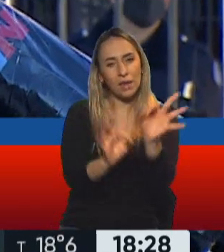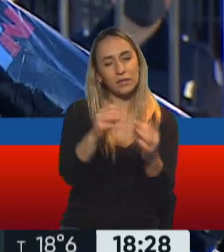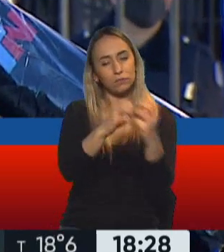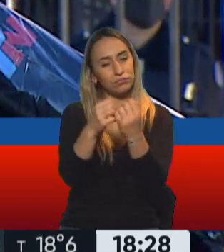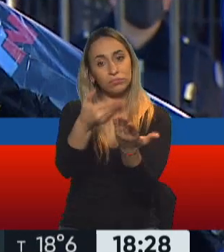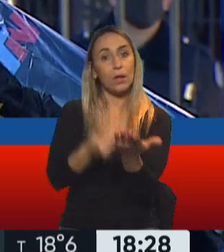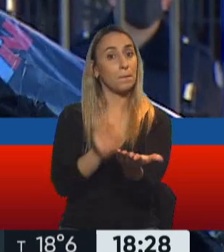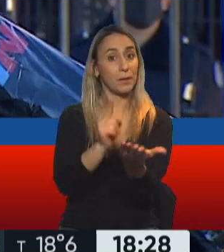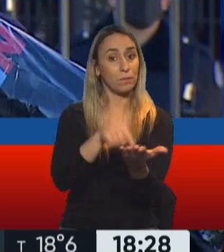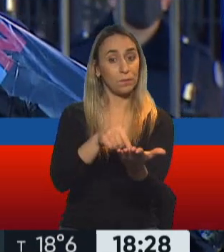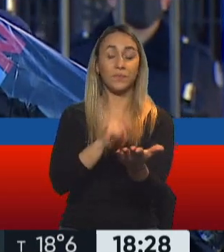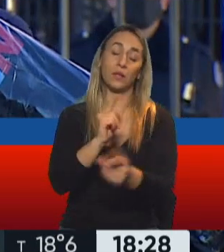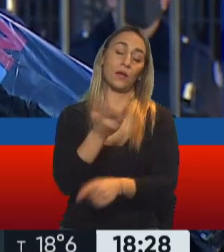ordenamiento